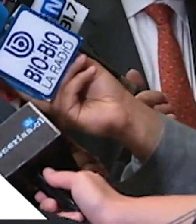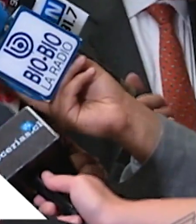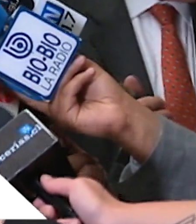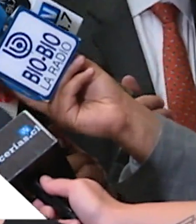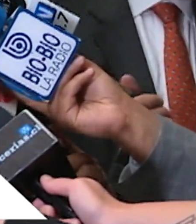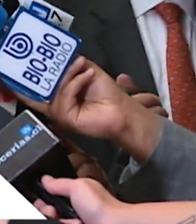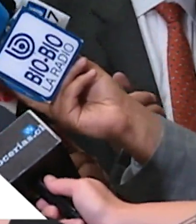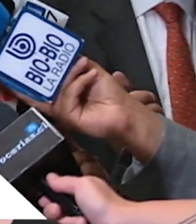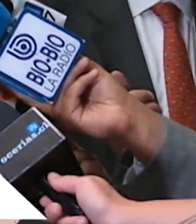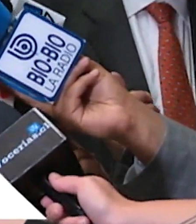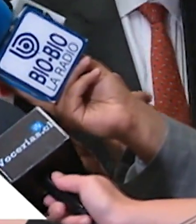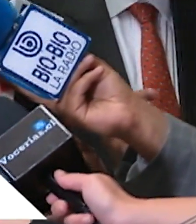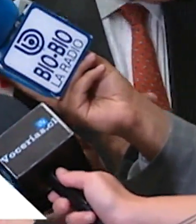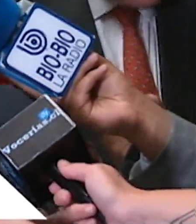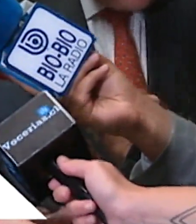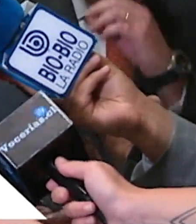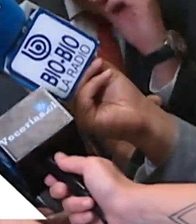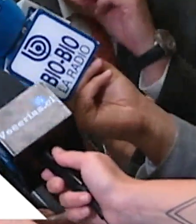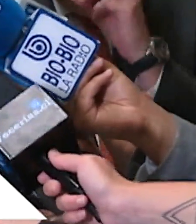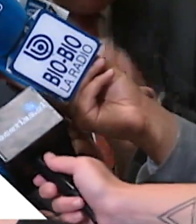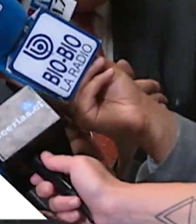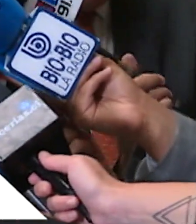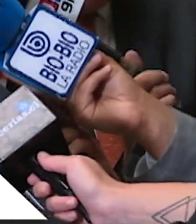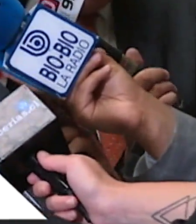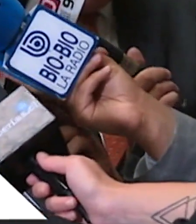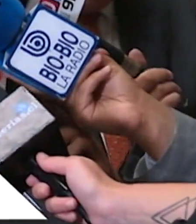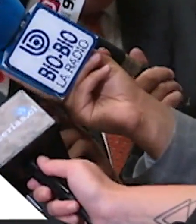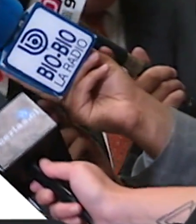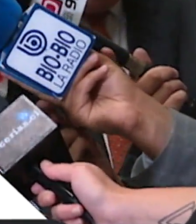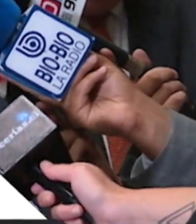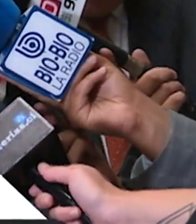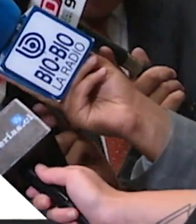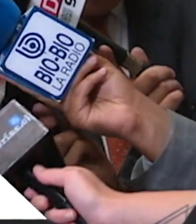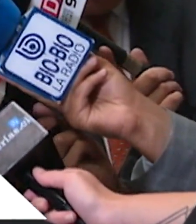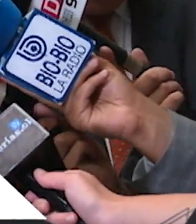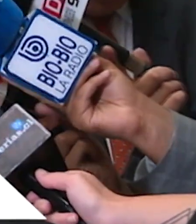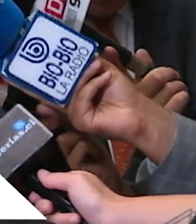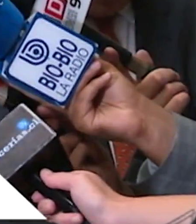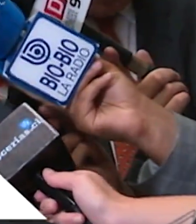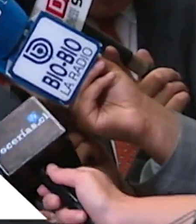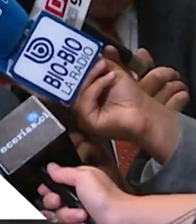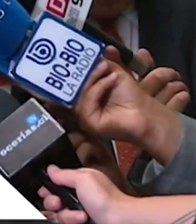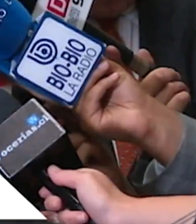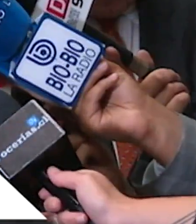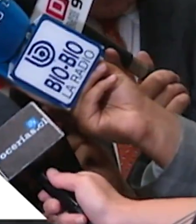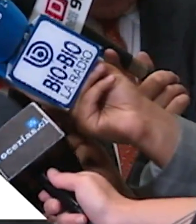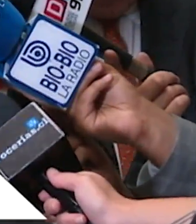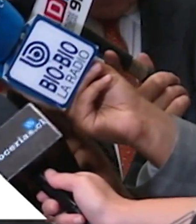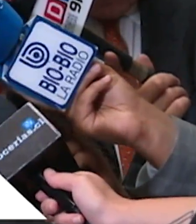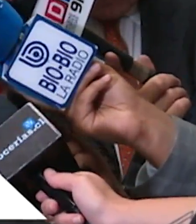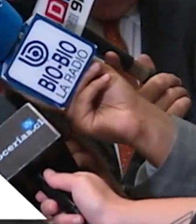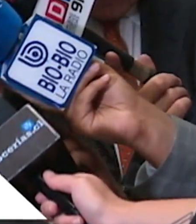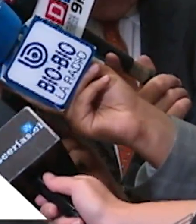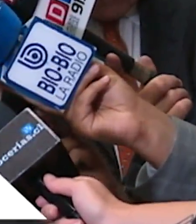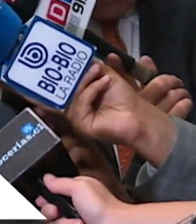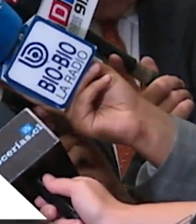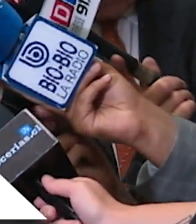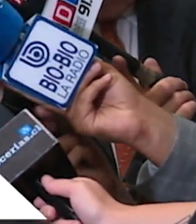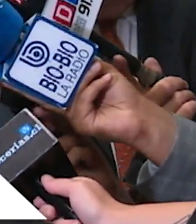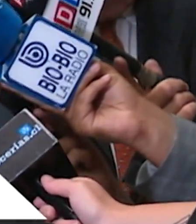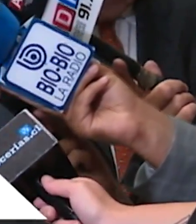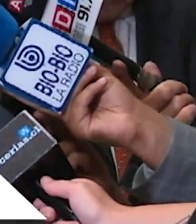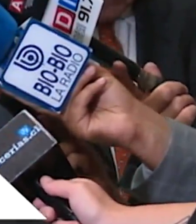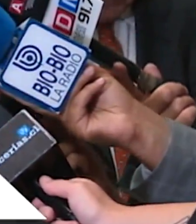que respondió a todas las consultas no se dejó amanar y se comprometió además a ir a estar no cayó en el